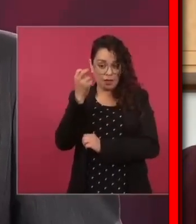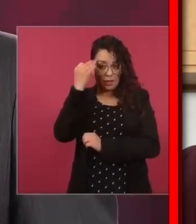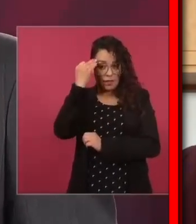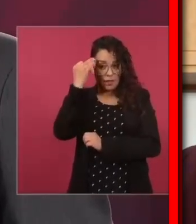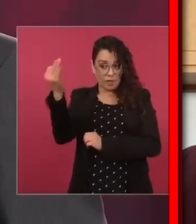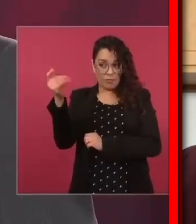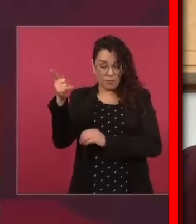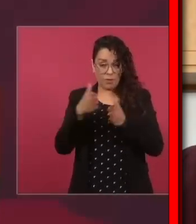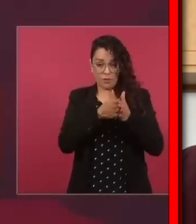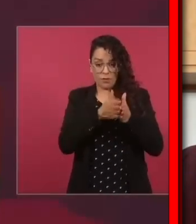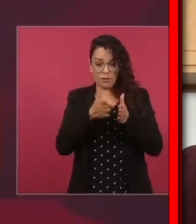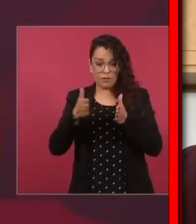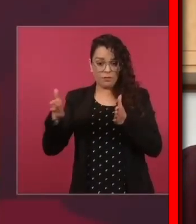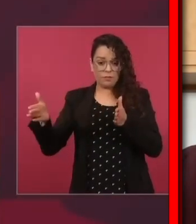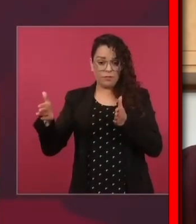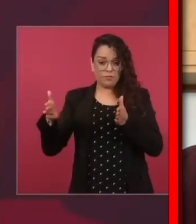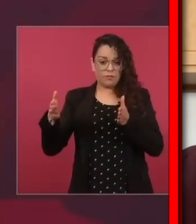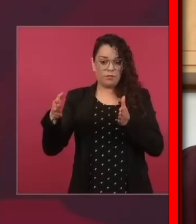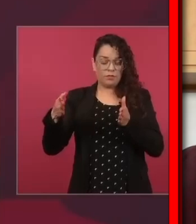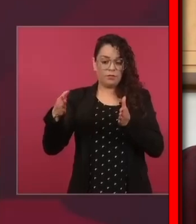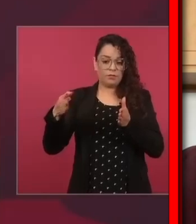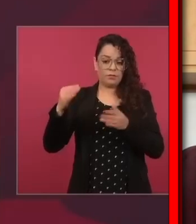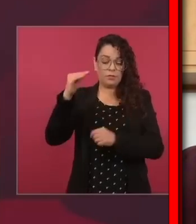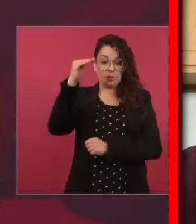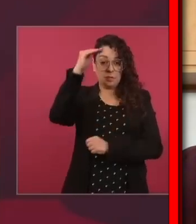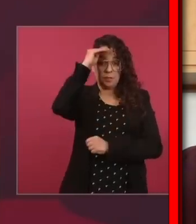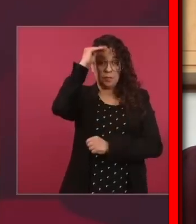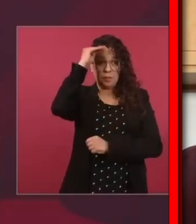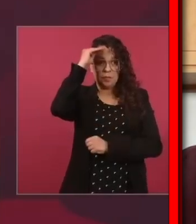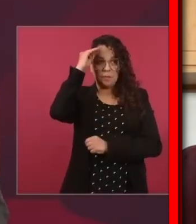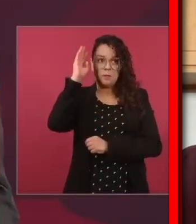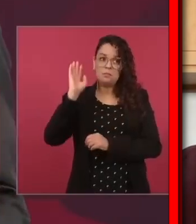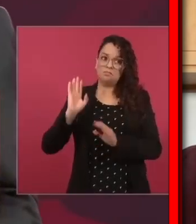muchos pensaban que no íbamos